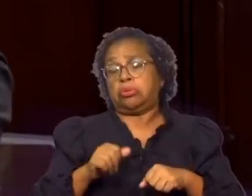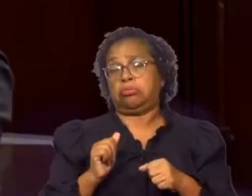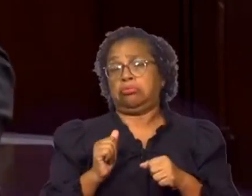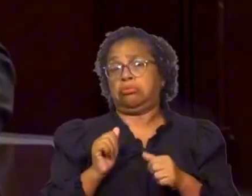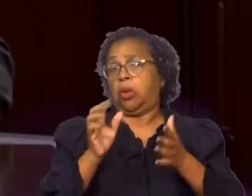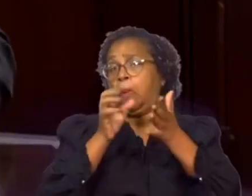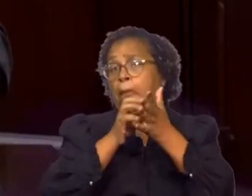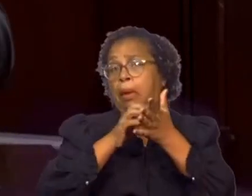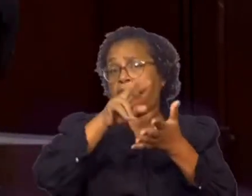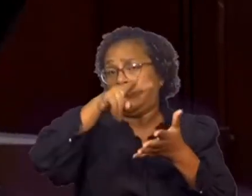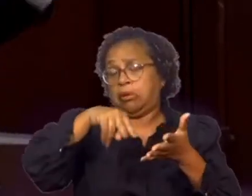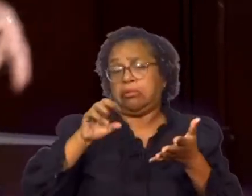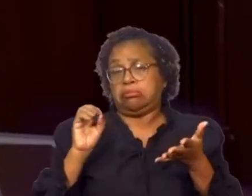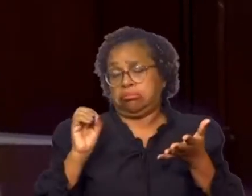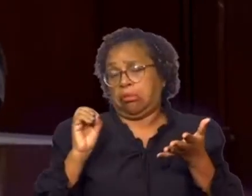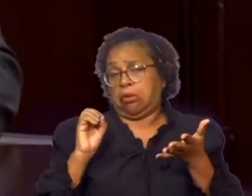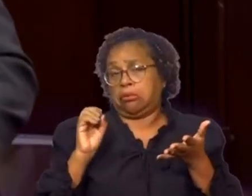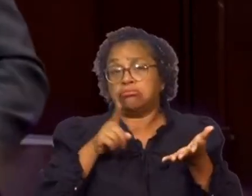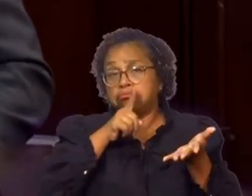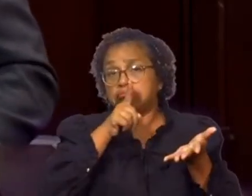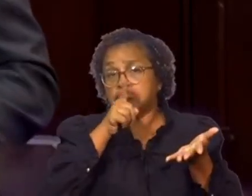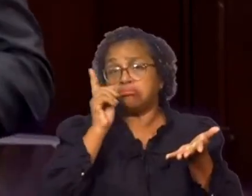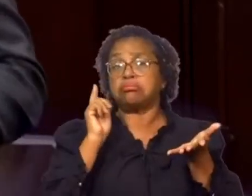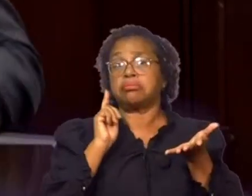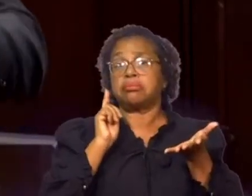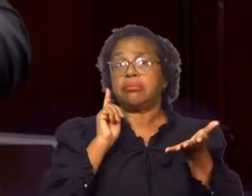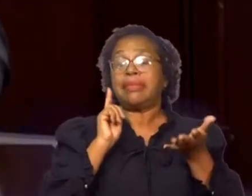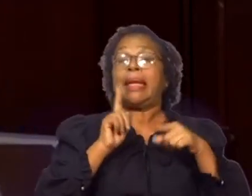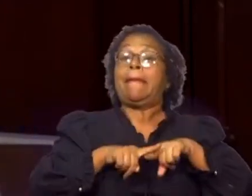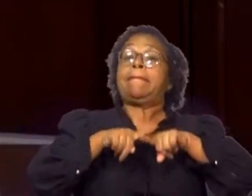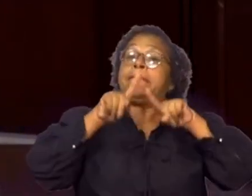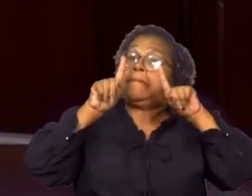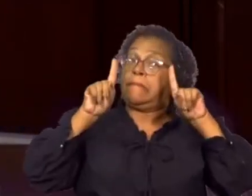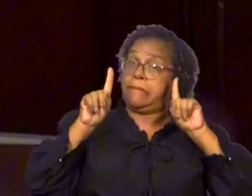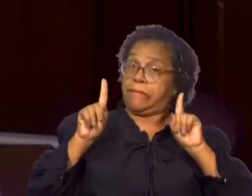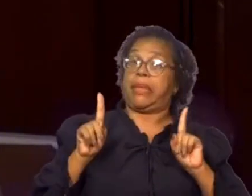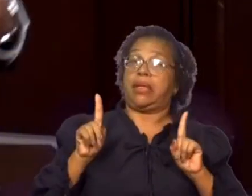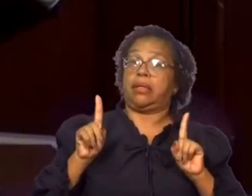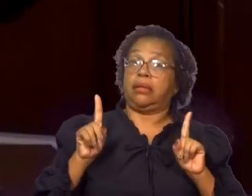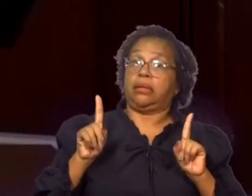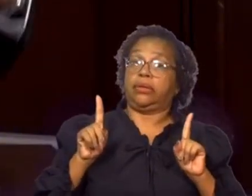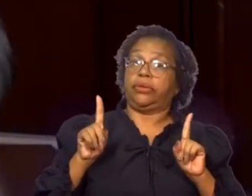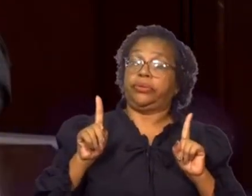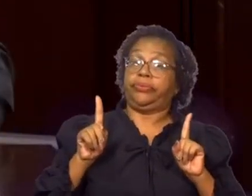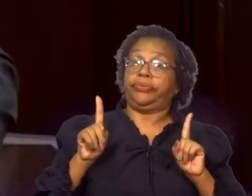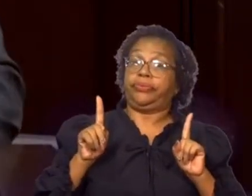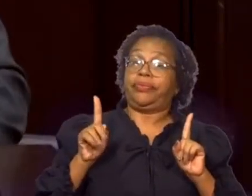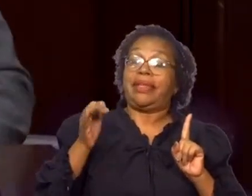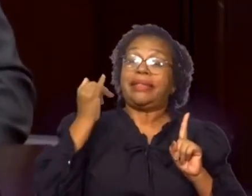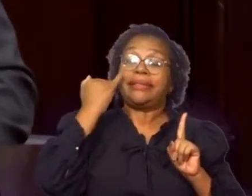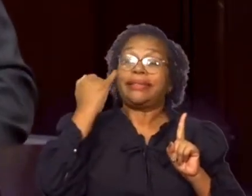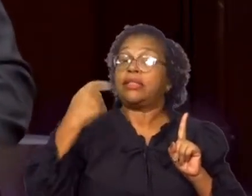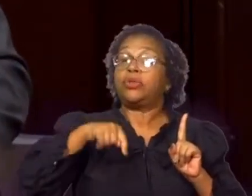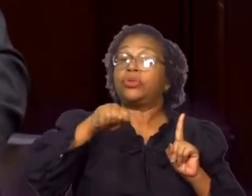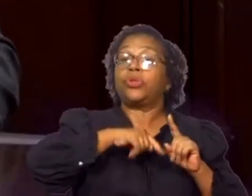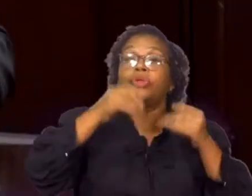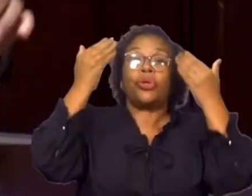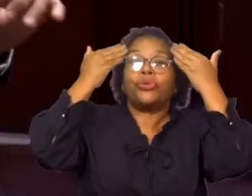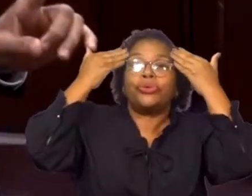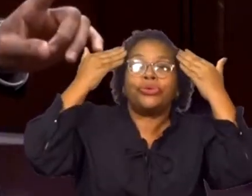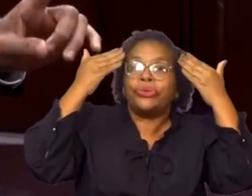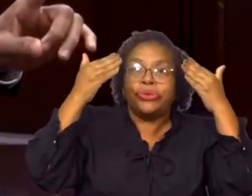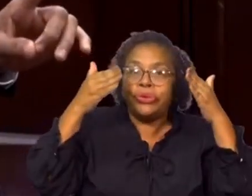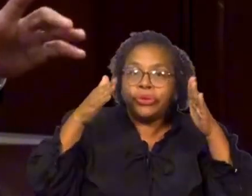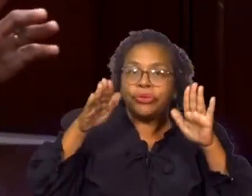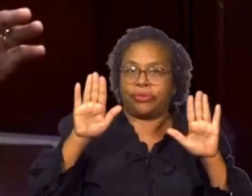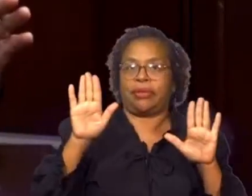leyéramos. Eso no quiere decir que, dada esa situación, si no tenemos claro el entendido de que ese